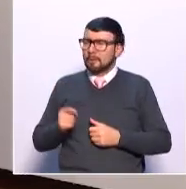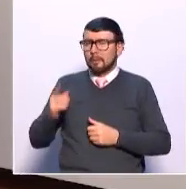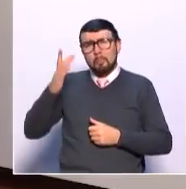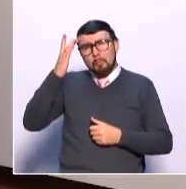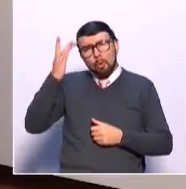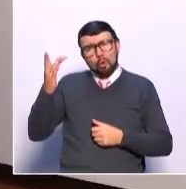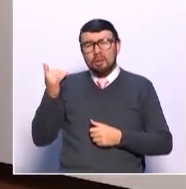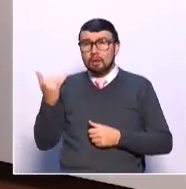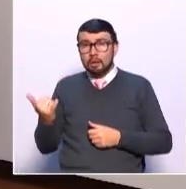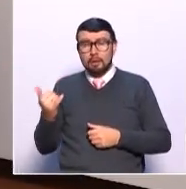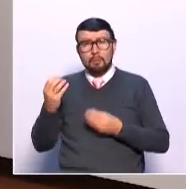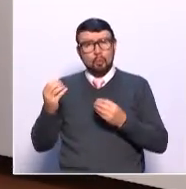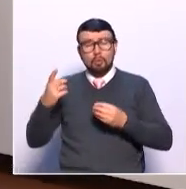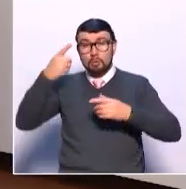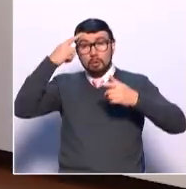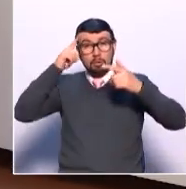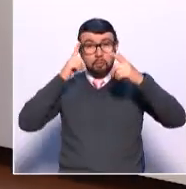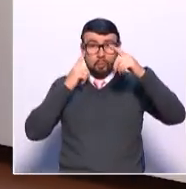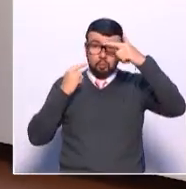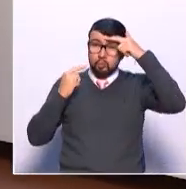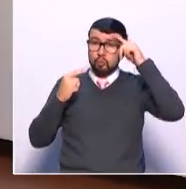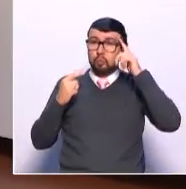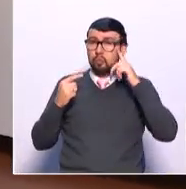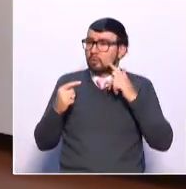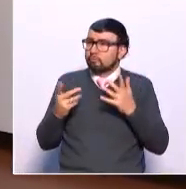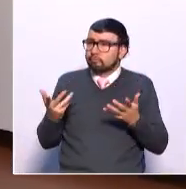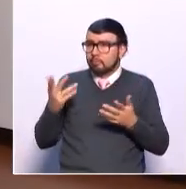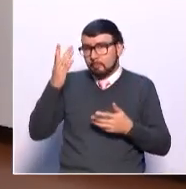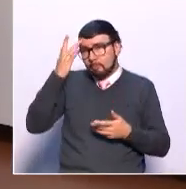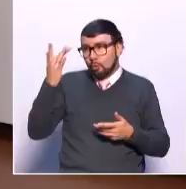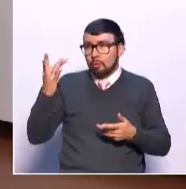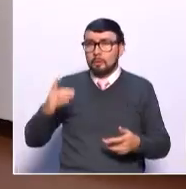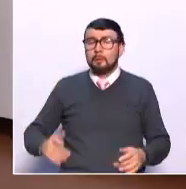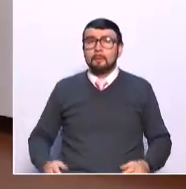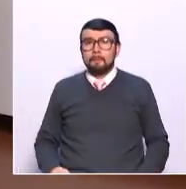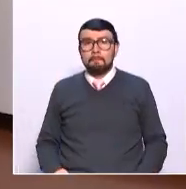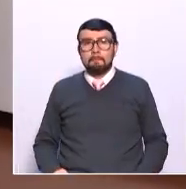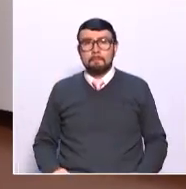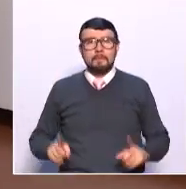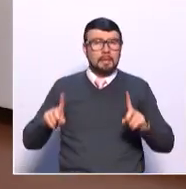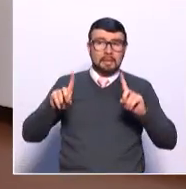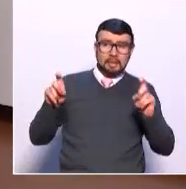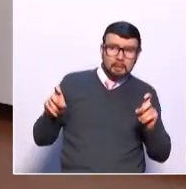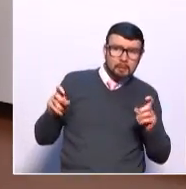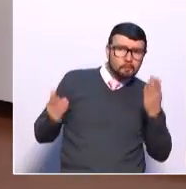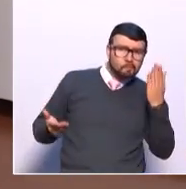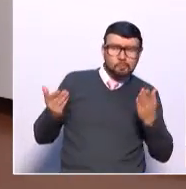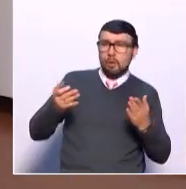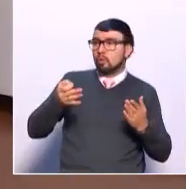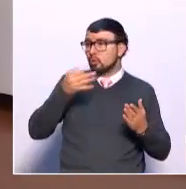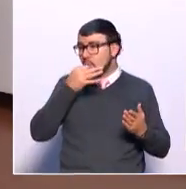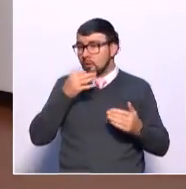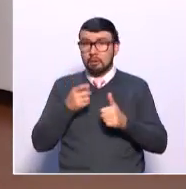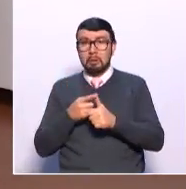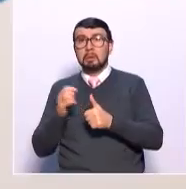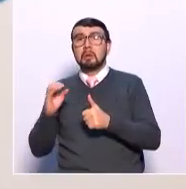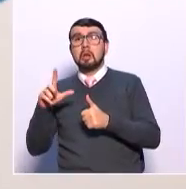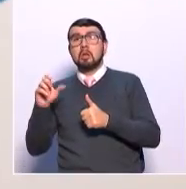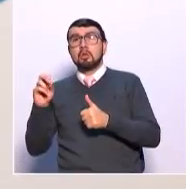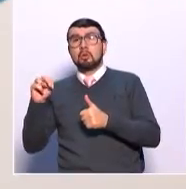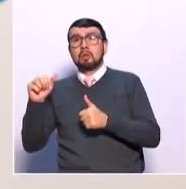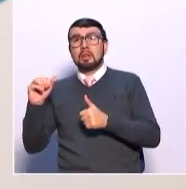debe el sudor entonces mire qué y el tema es muy farmacológico entonces tomás que clonazepan